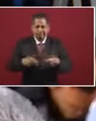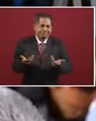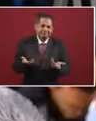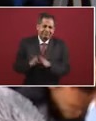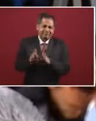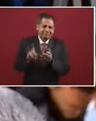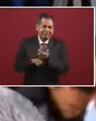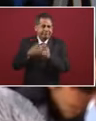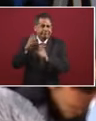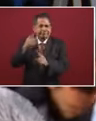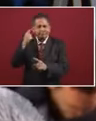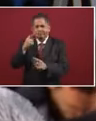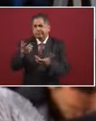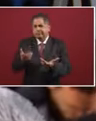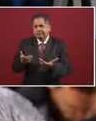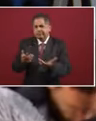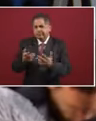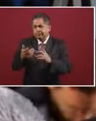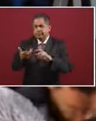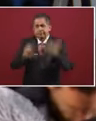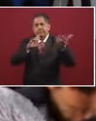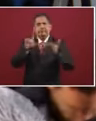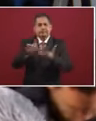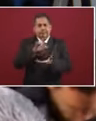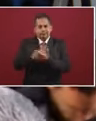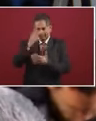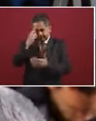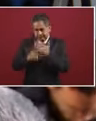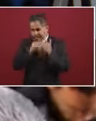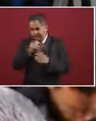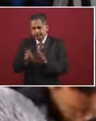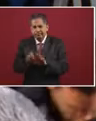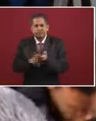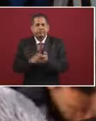esto para que no se viole la ley y se viole la soberanía